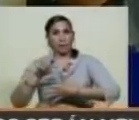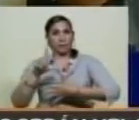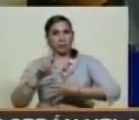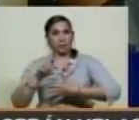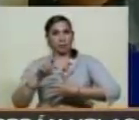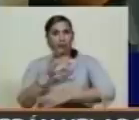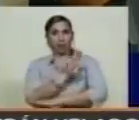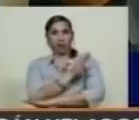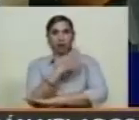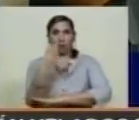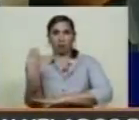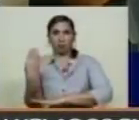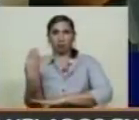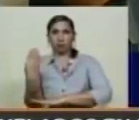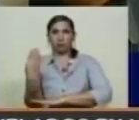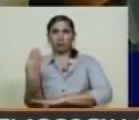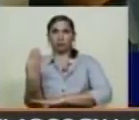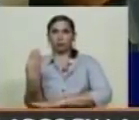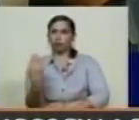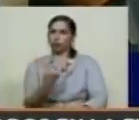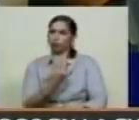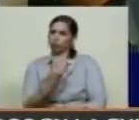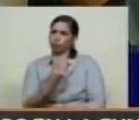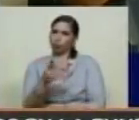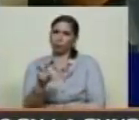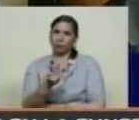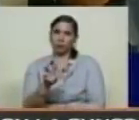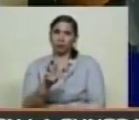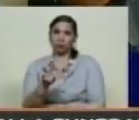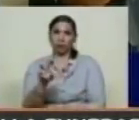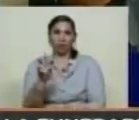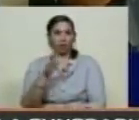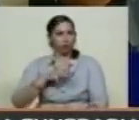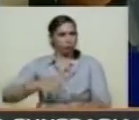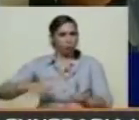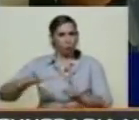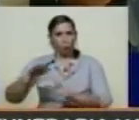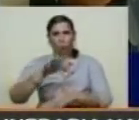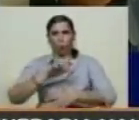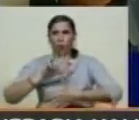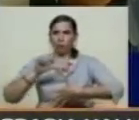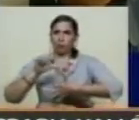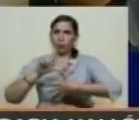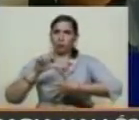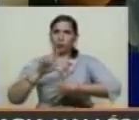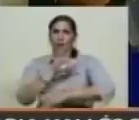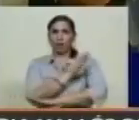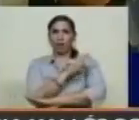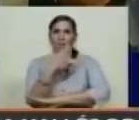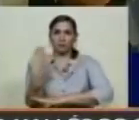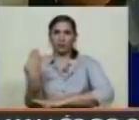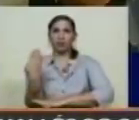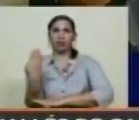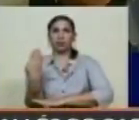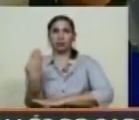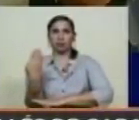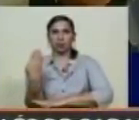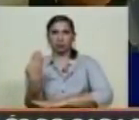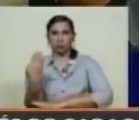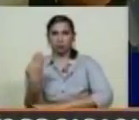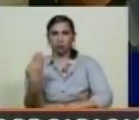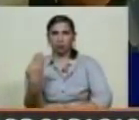Caribeña, no solo Venezuela, de una América Latina y Caribeña donde nos puede dar vergüenza, pero